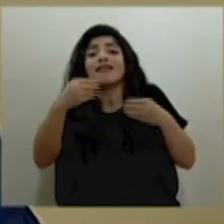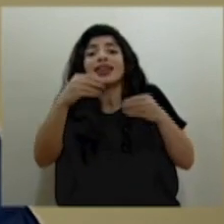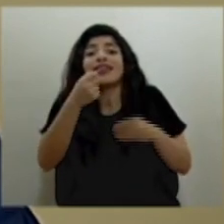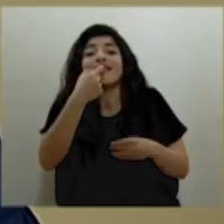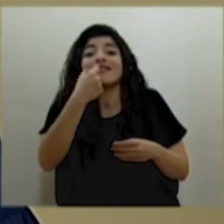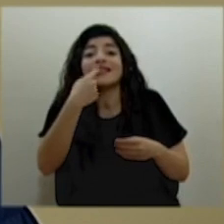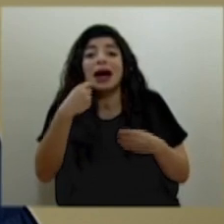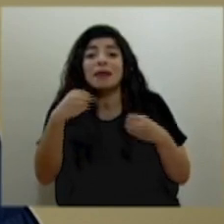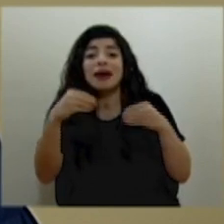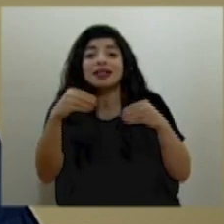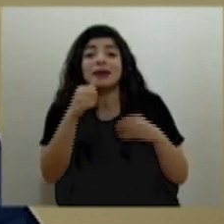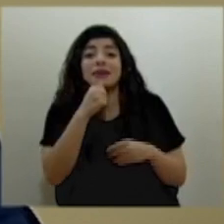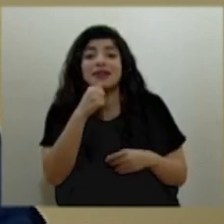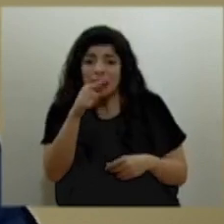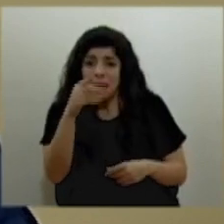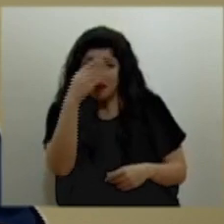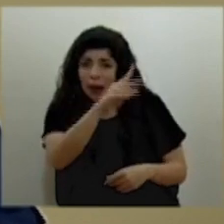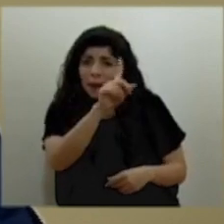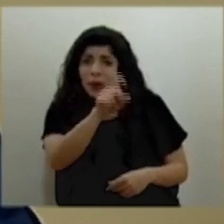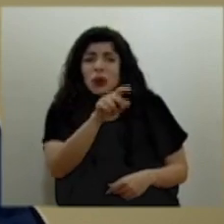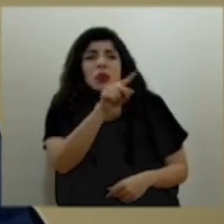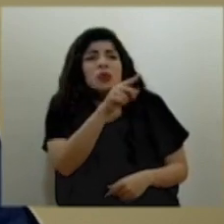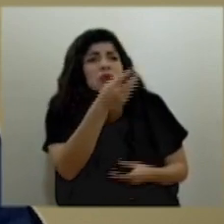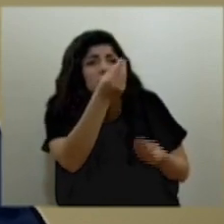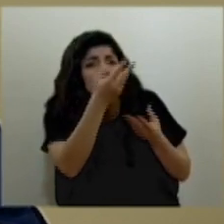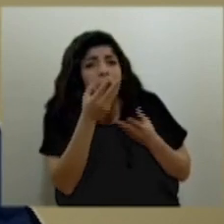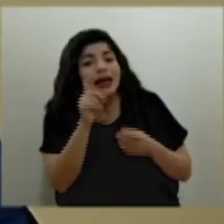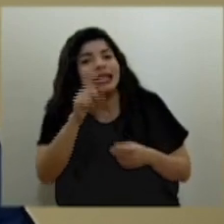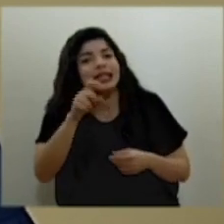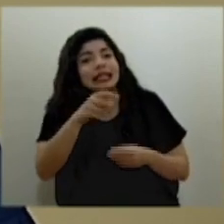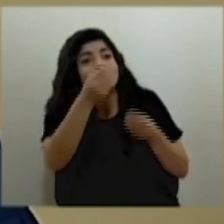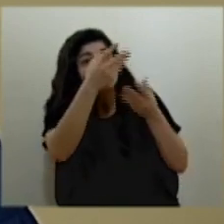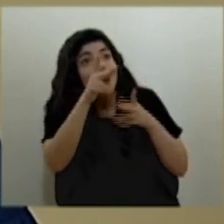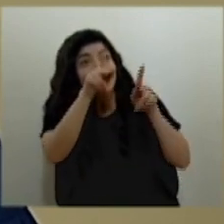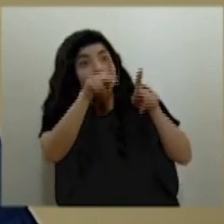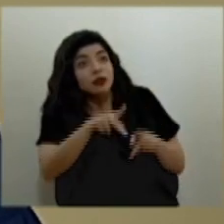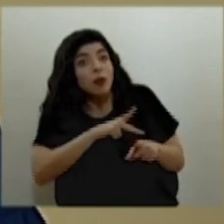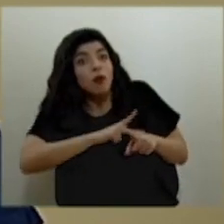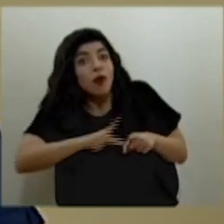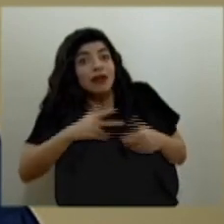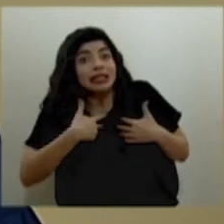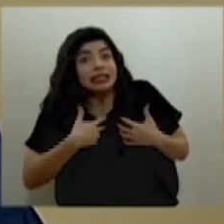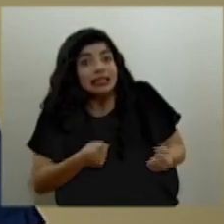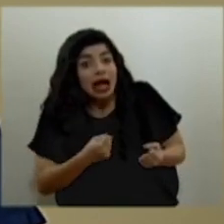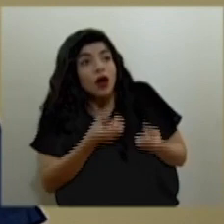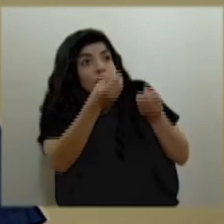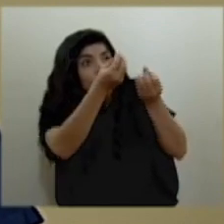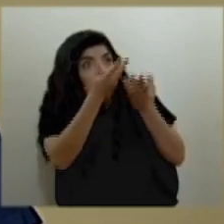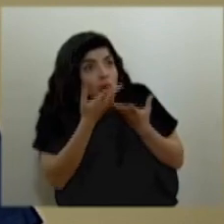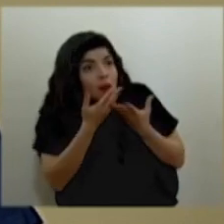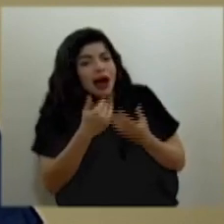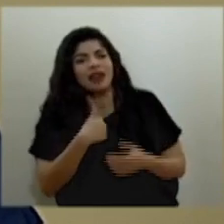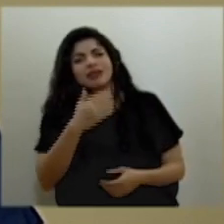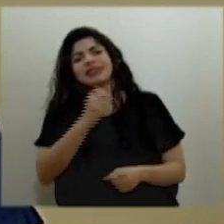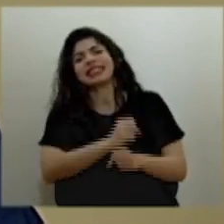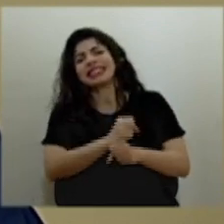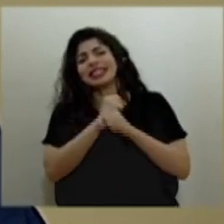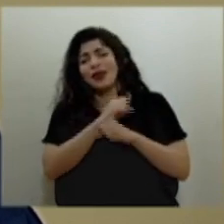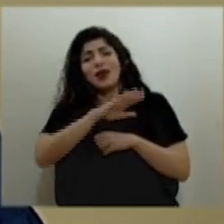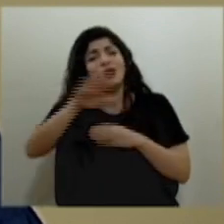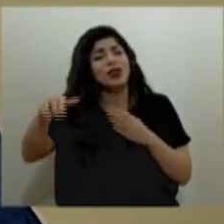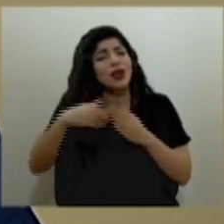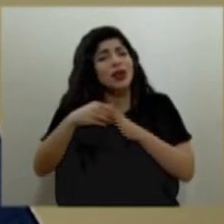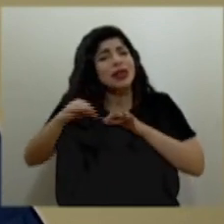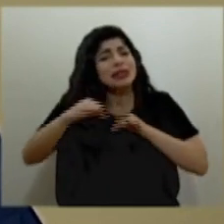farmacias privadas, vayan y pregunten, y traten de informarse con profesionales en salud. Y estoy seguro que todos les van a